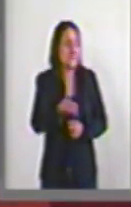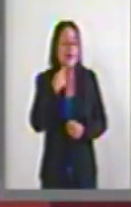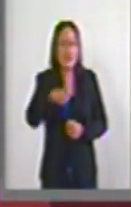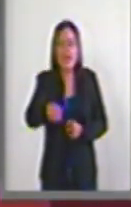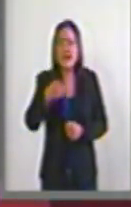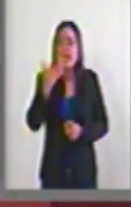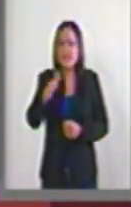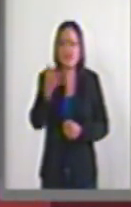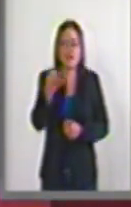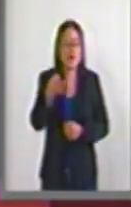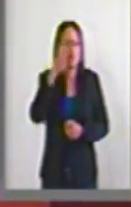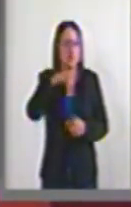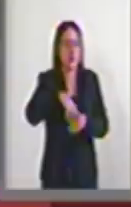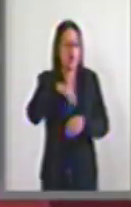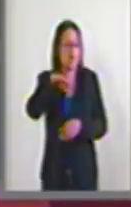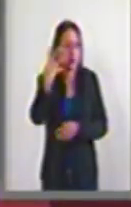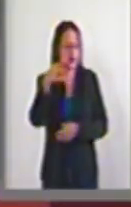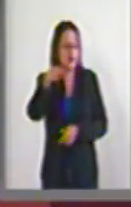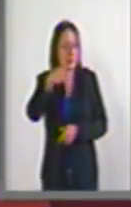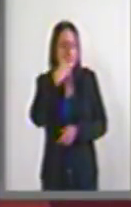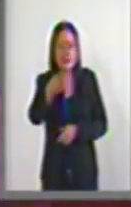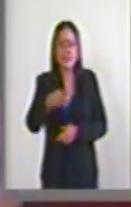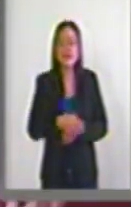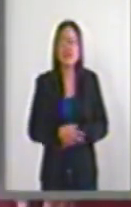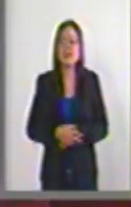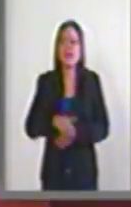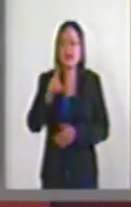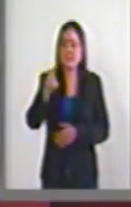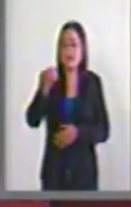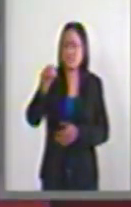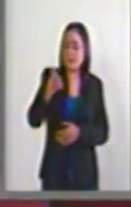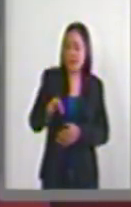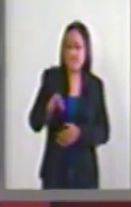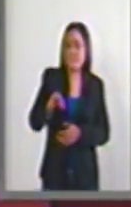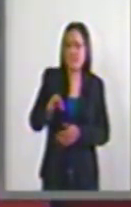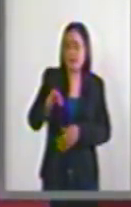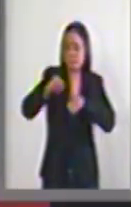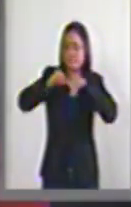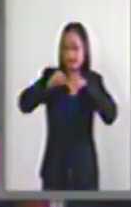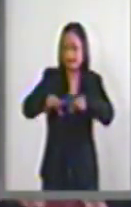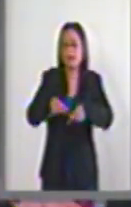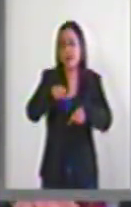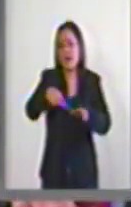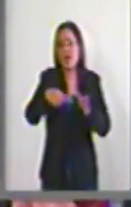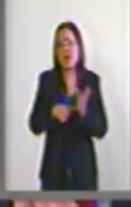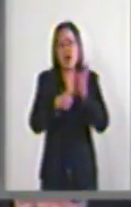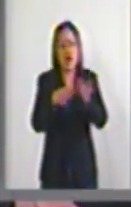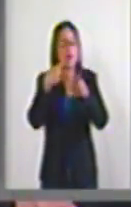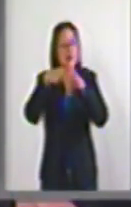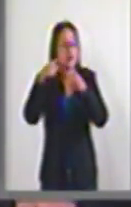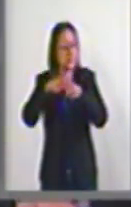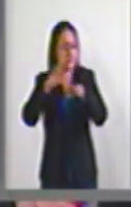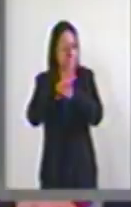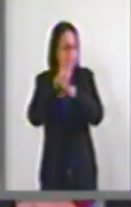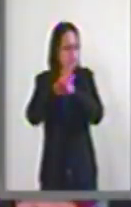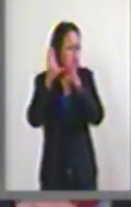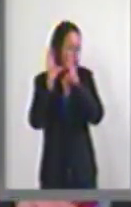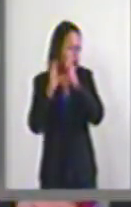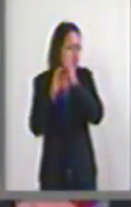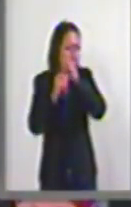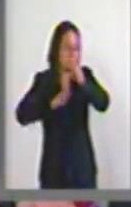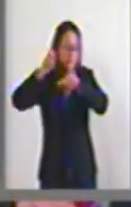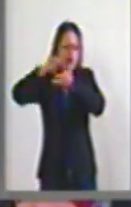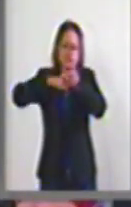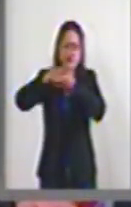febrero del 2014 se publicó en el Diario Oficial de la Federación una serie de cambios constitucionales en